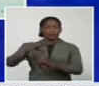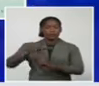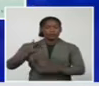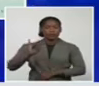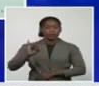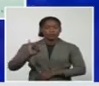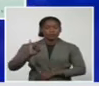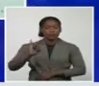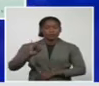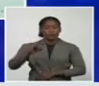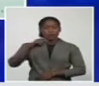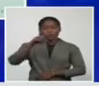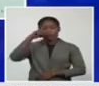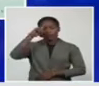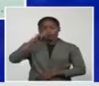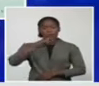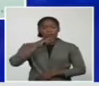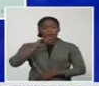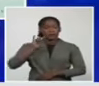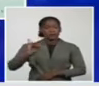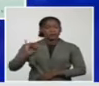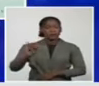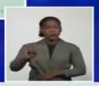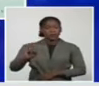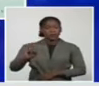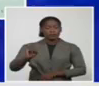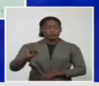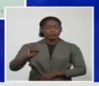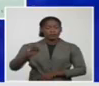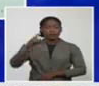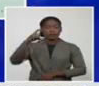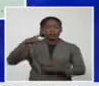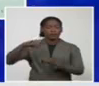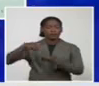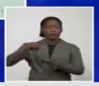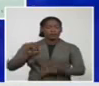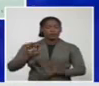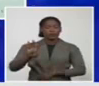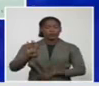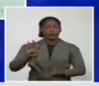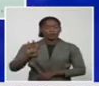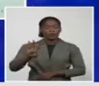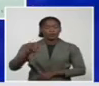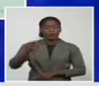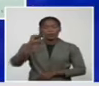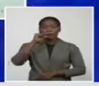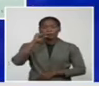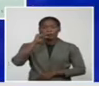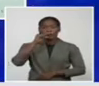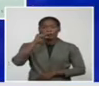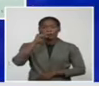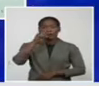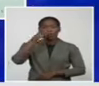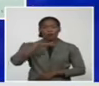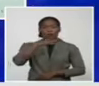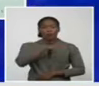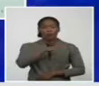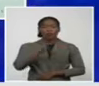Antonio de los Baños con 6, Caimito con 4, Bauta y Bayahonda con 3 cada